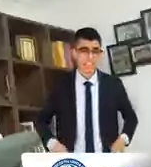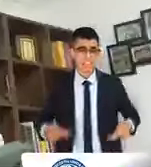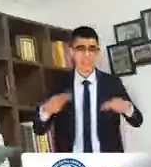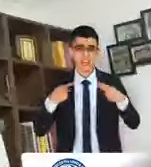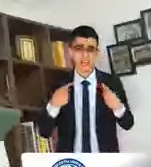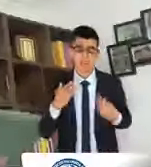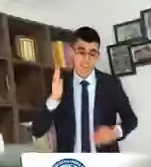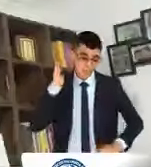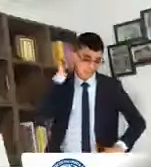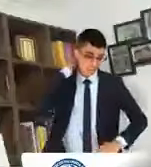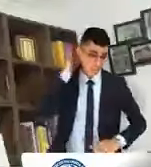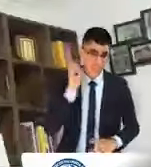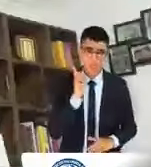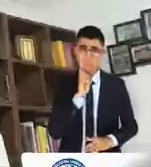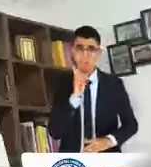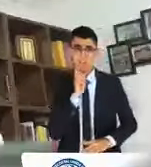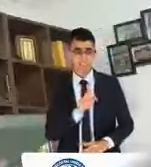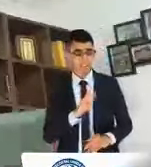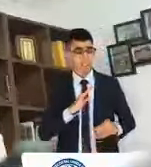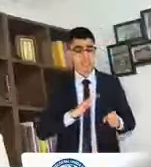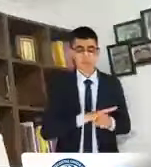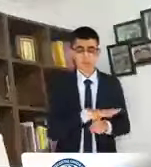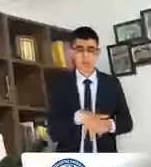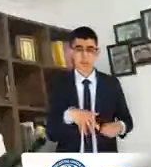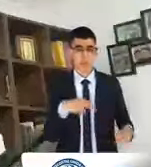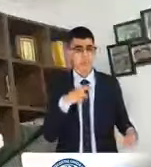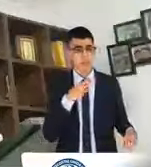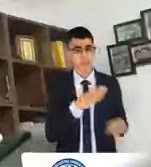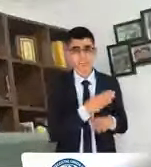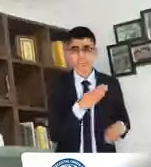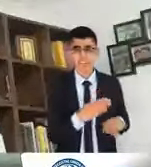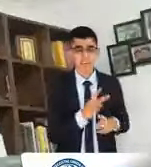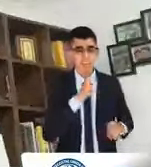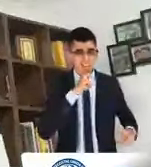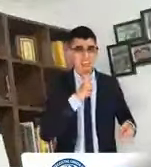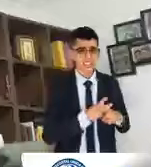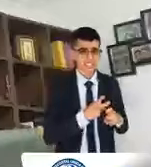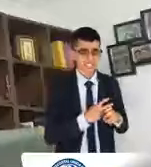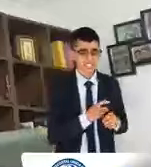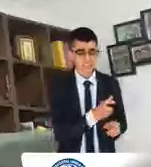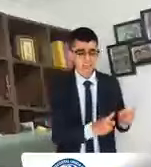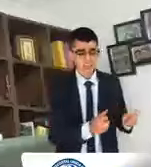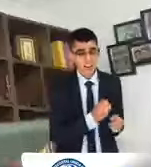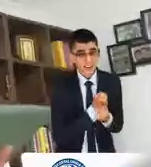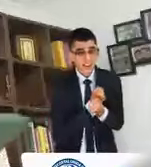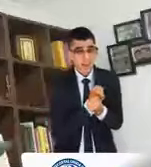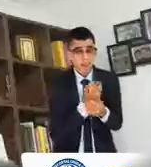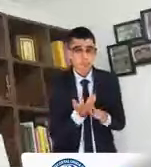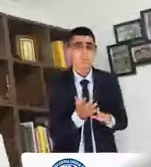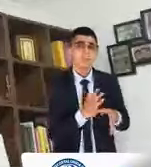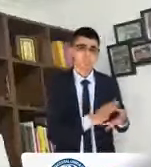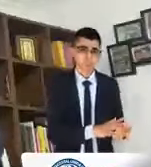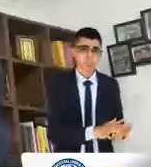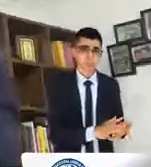hay situaciones difíciles, hay pérdidas de seres queridos, hay enfermedades, hay días sin